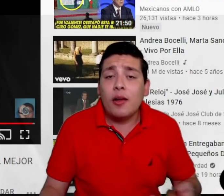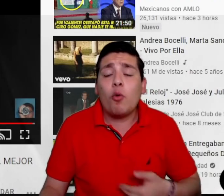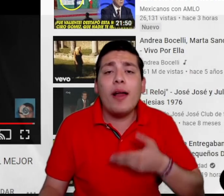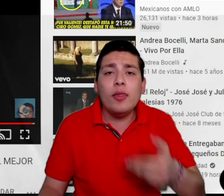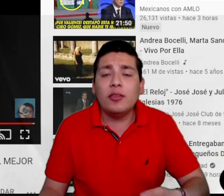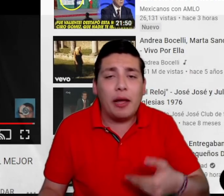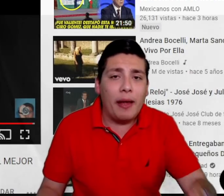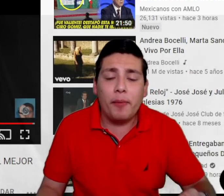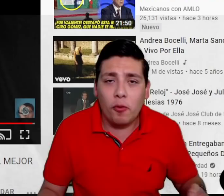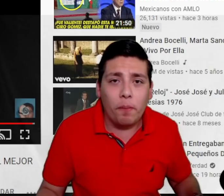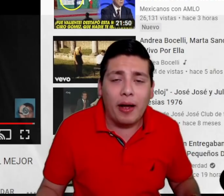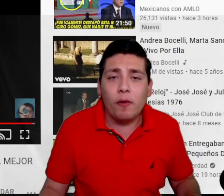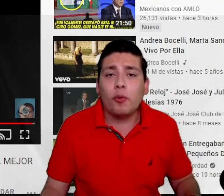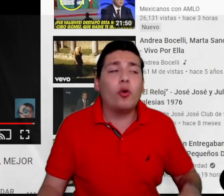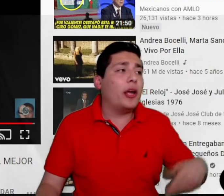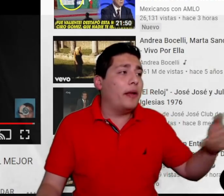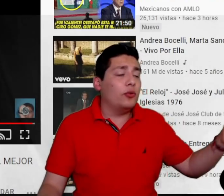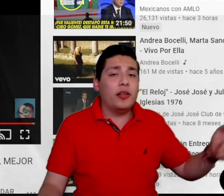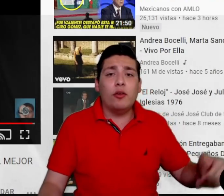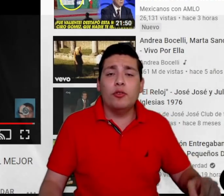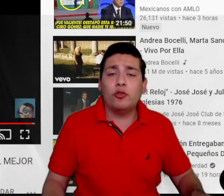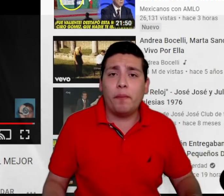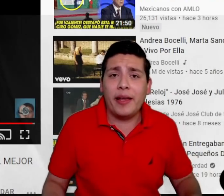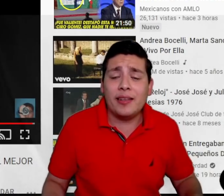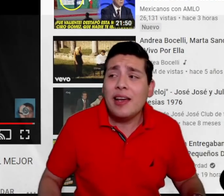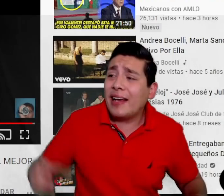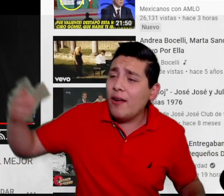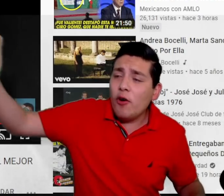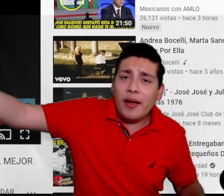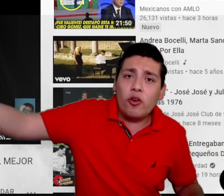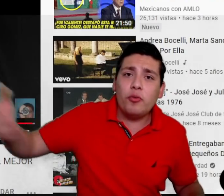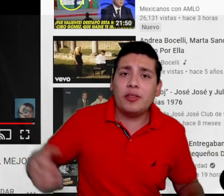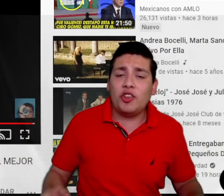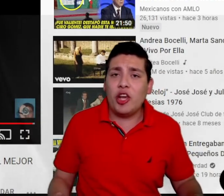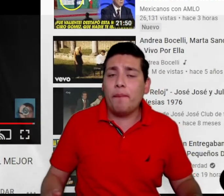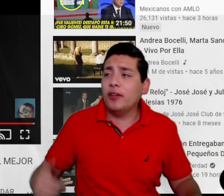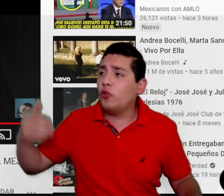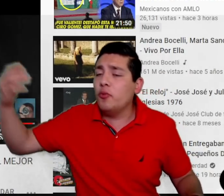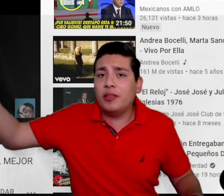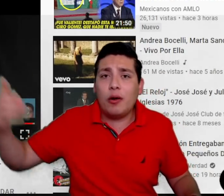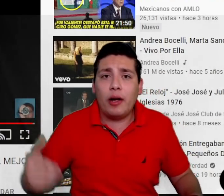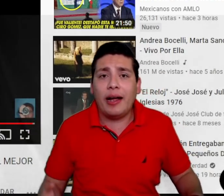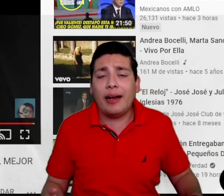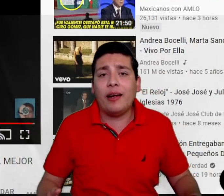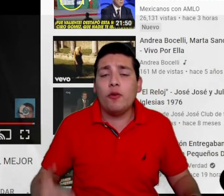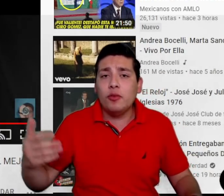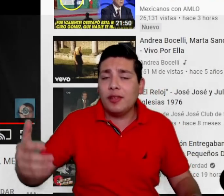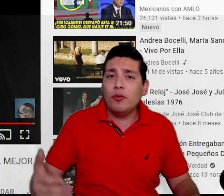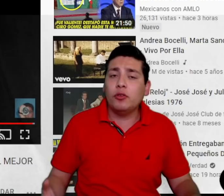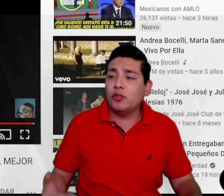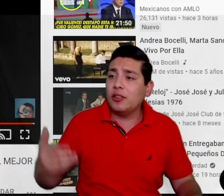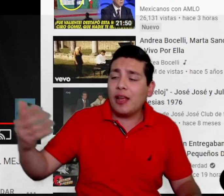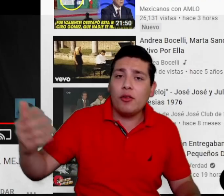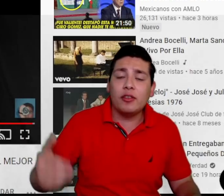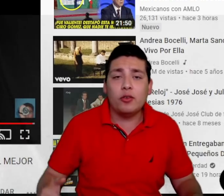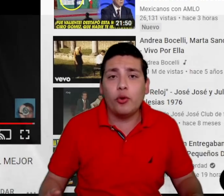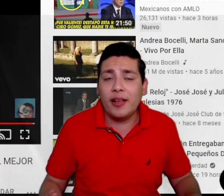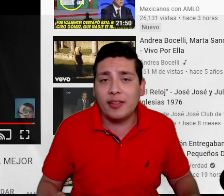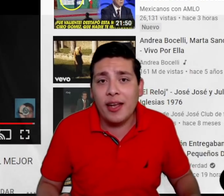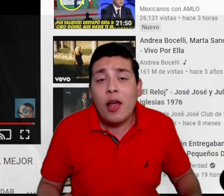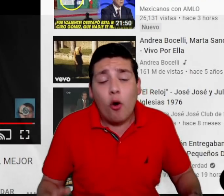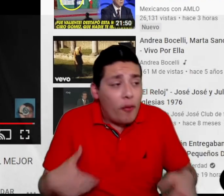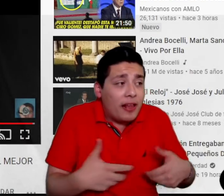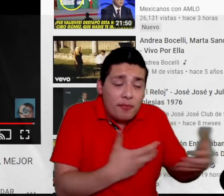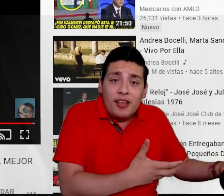más. Cuando se había preocupado por lo que había sucedido en nuestro país. Que no ve cómo está Chiapas, cómo está Oaxaca, cómo están nuestros estados del